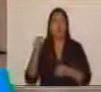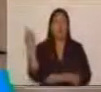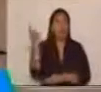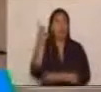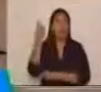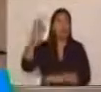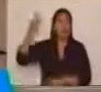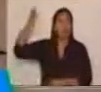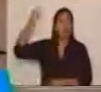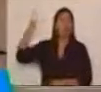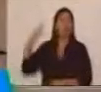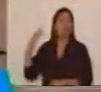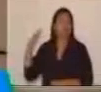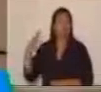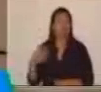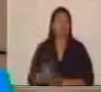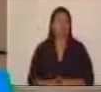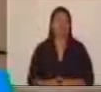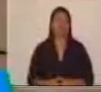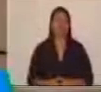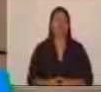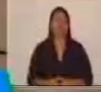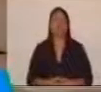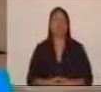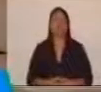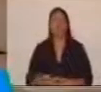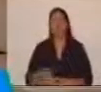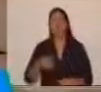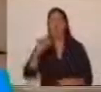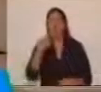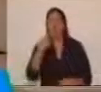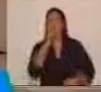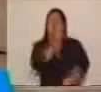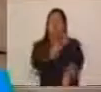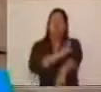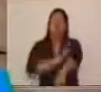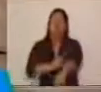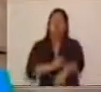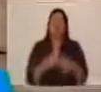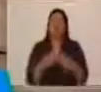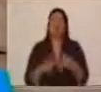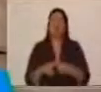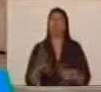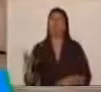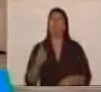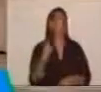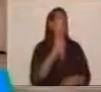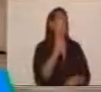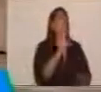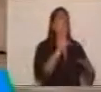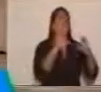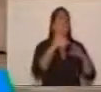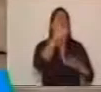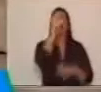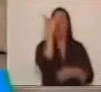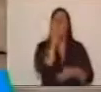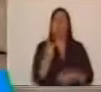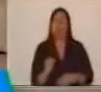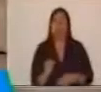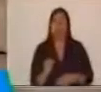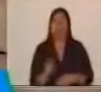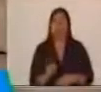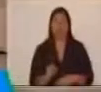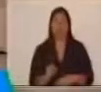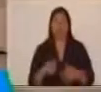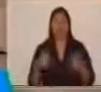literatura griega. Podemos mencionar el cuento que nació en Francia, ¿verdad? El cuento, la novela también, la parábola,